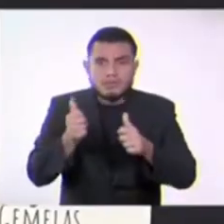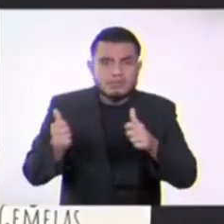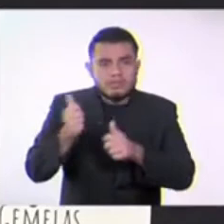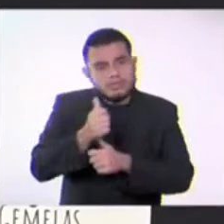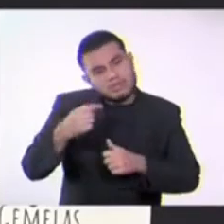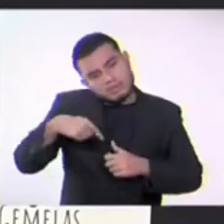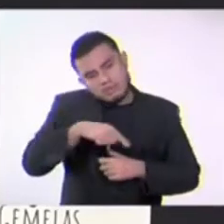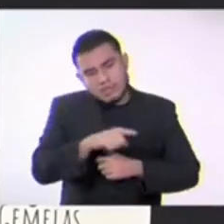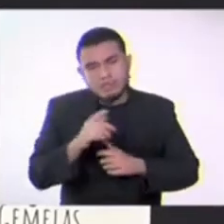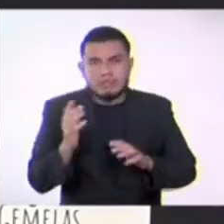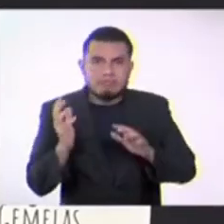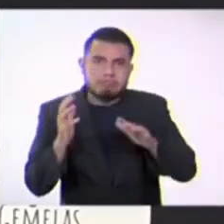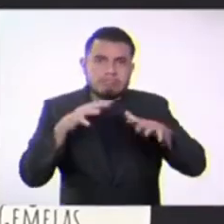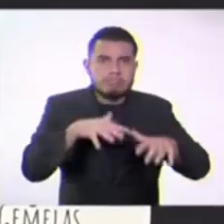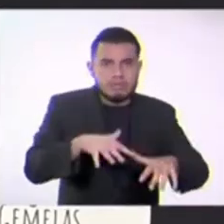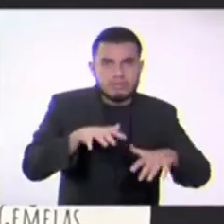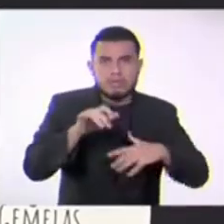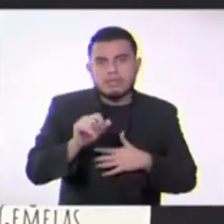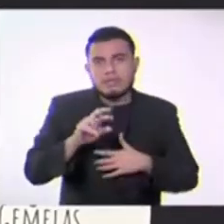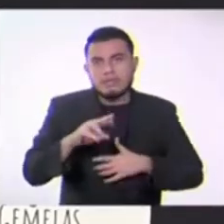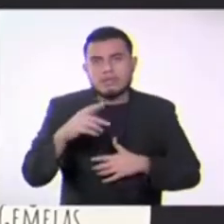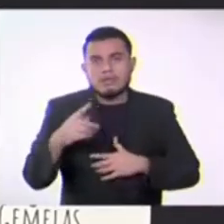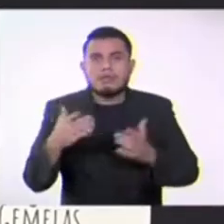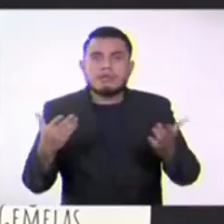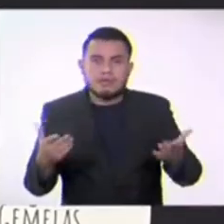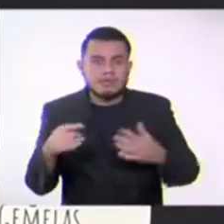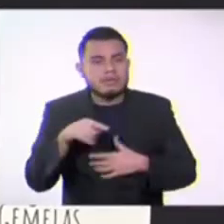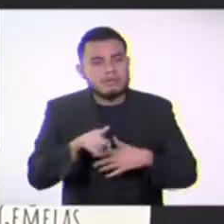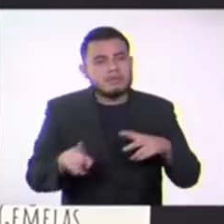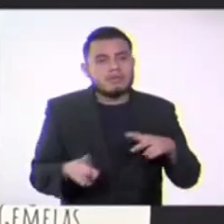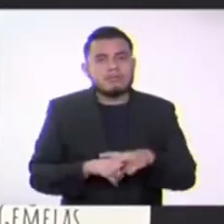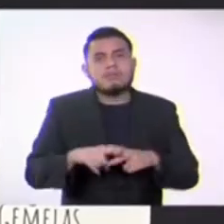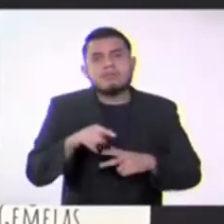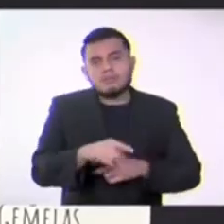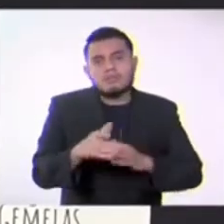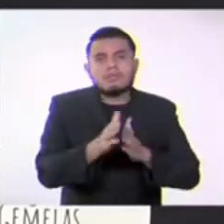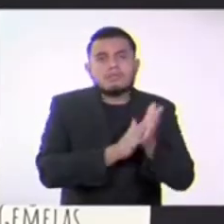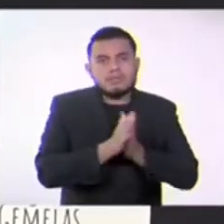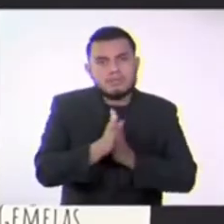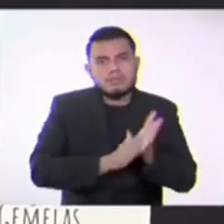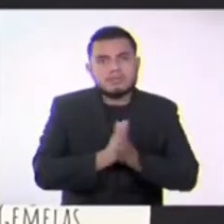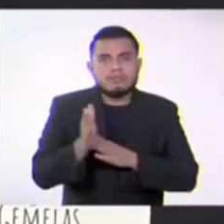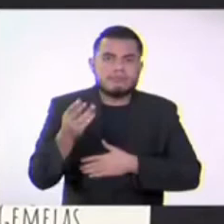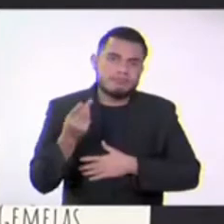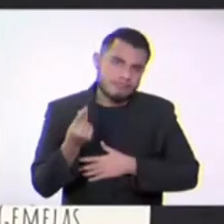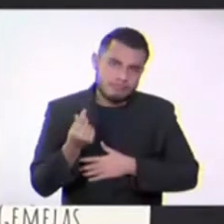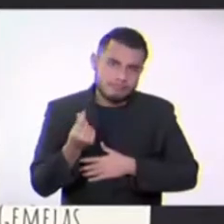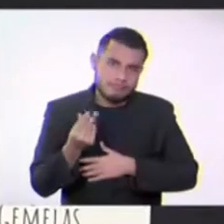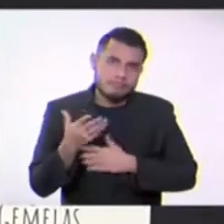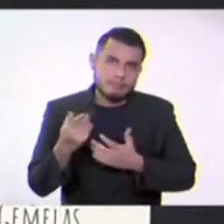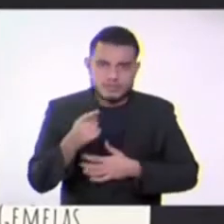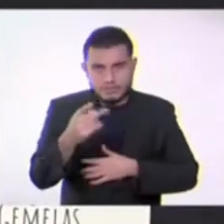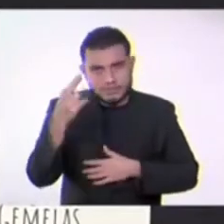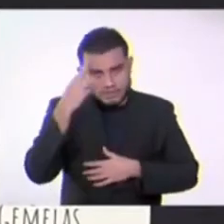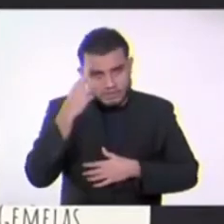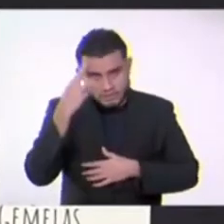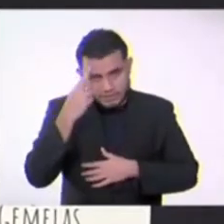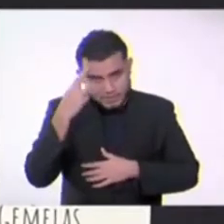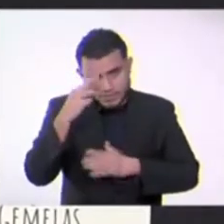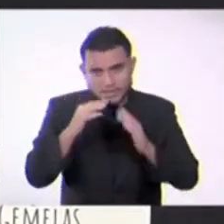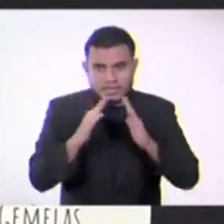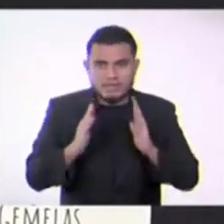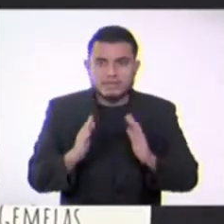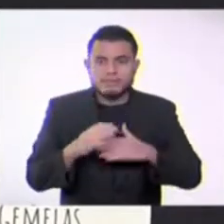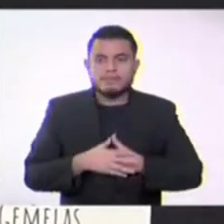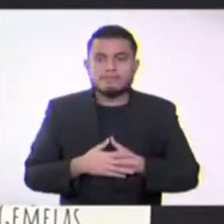e invaden Irak. Entonces, ¿qué es lo que hay ahí? ¿Qué tipo de interés hay? Eso es para que lo reflexione usted en casa.